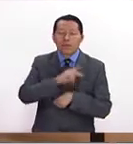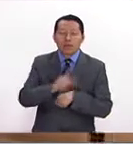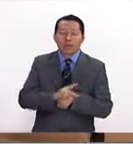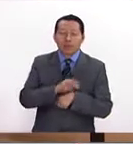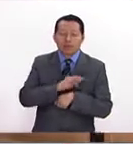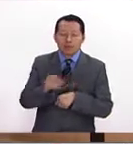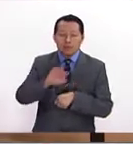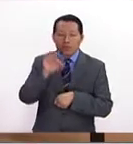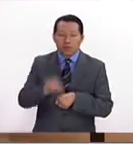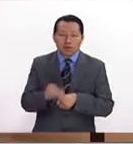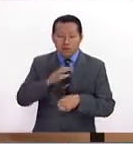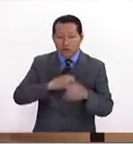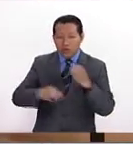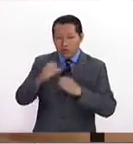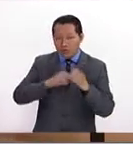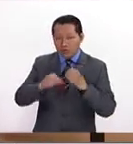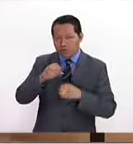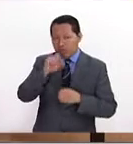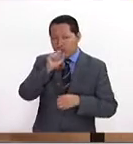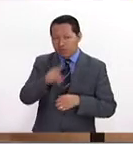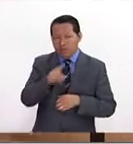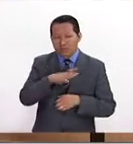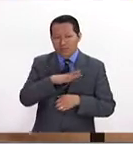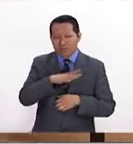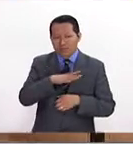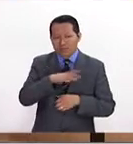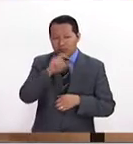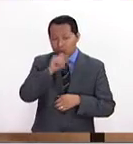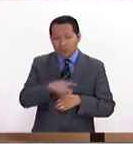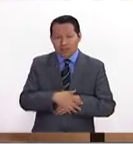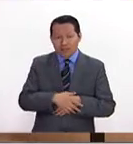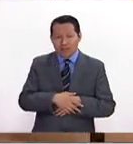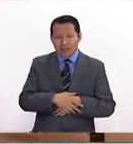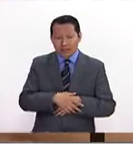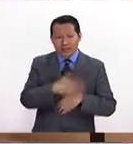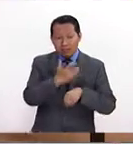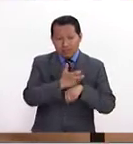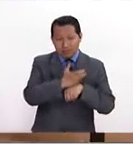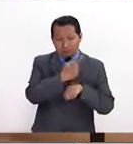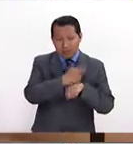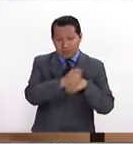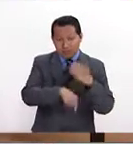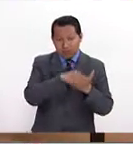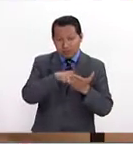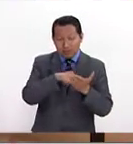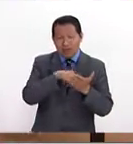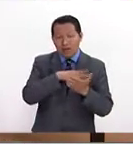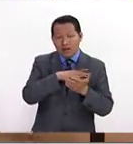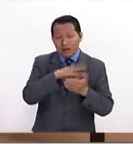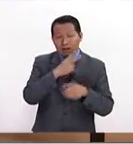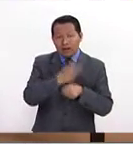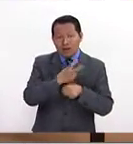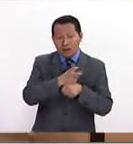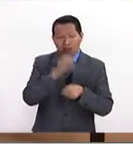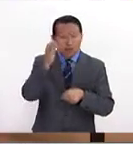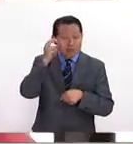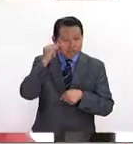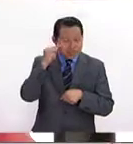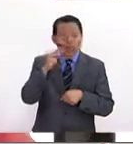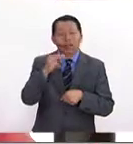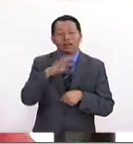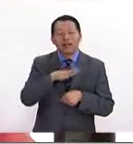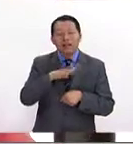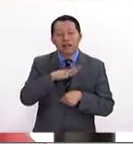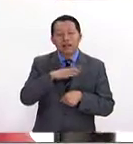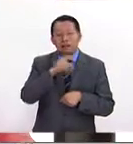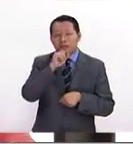menos porcentaje de comercio. Sí, con Estados Unidos es el primer lugar, después sigue China